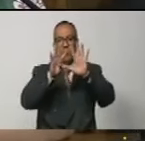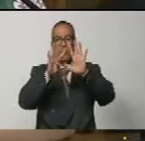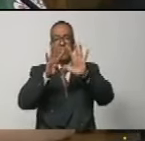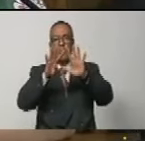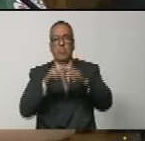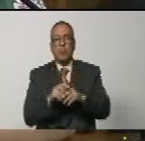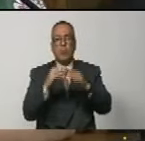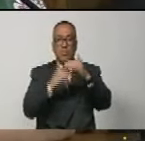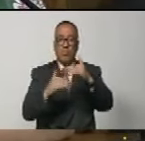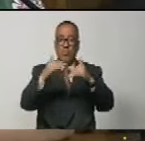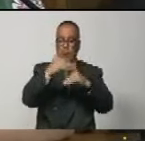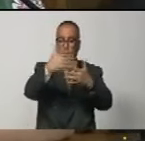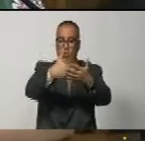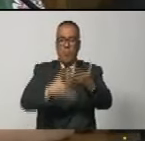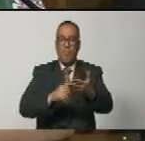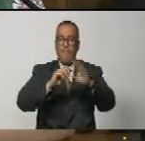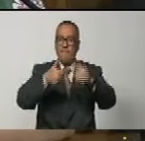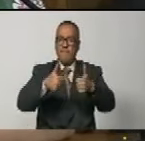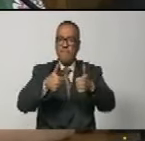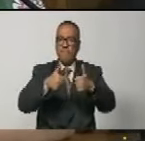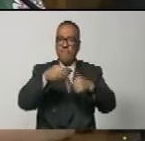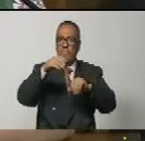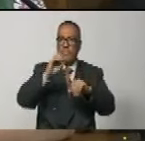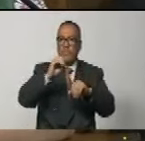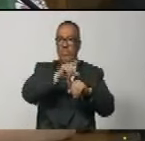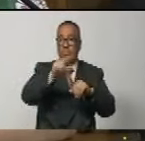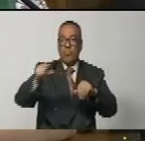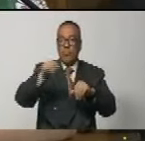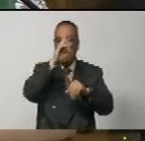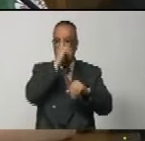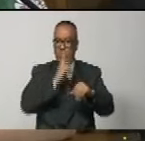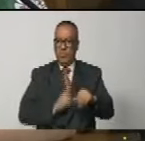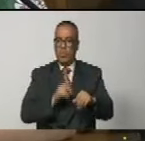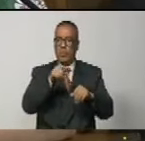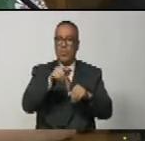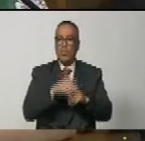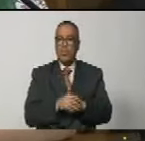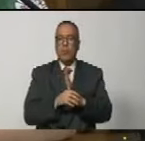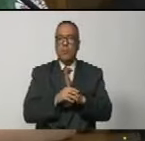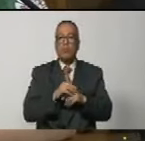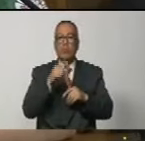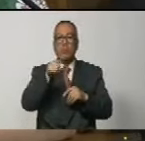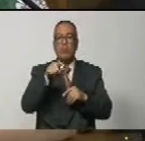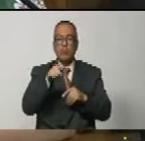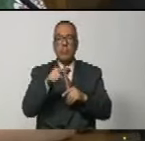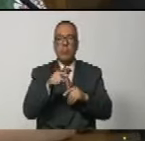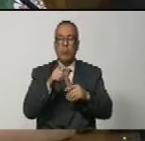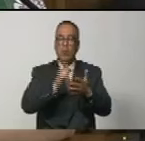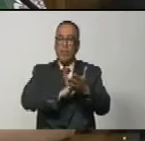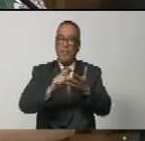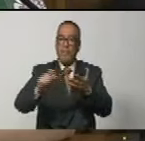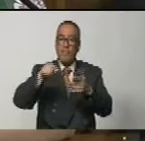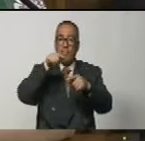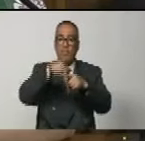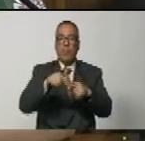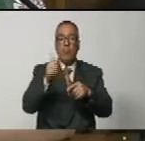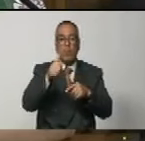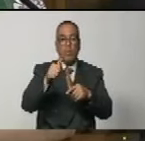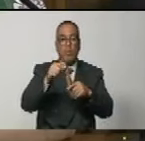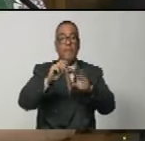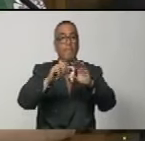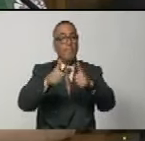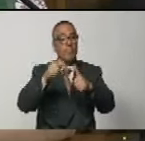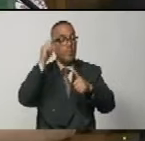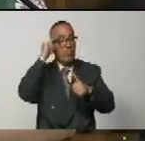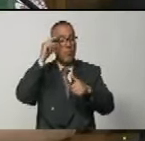109. Levantada el acta de apertura por el Consejo Nacional para las Personas con Discapacidad, este notificará dentro de los 10 primeros